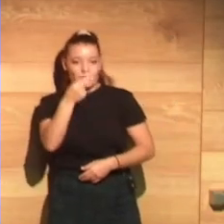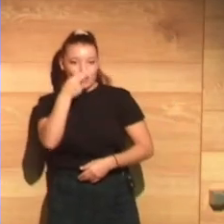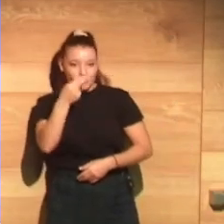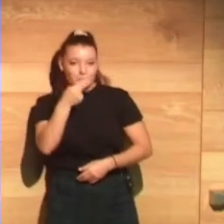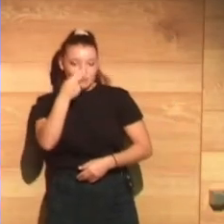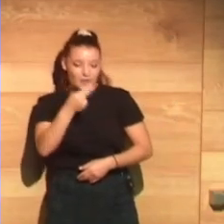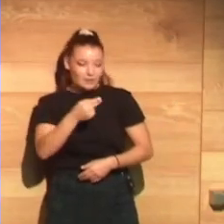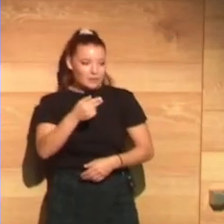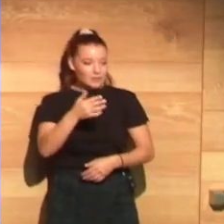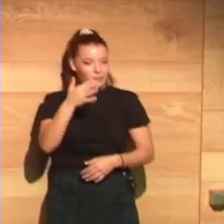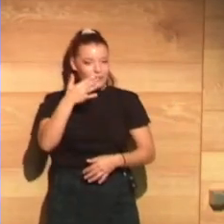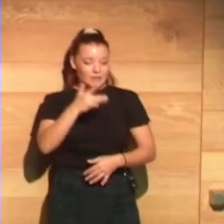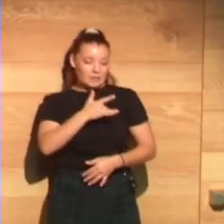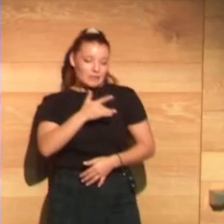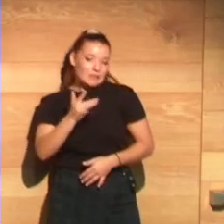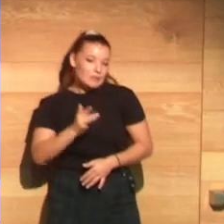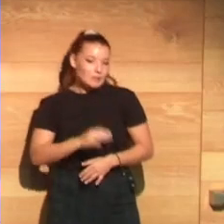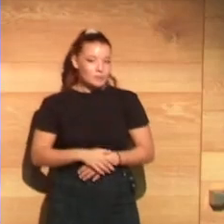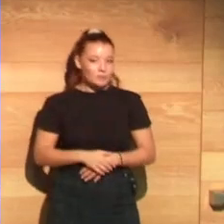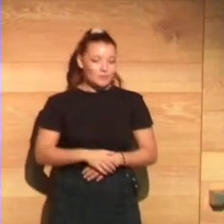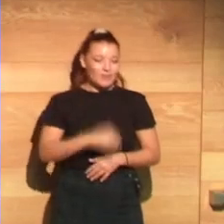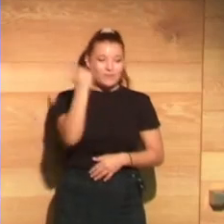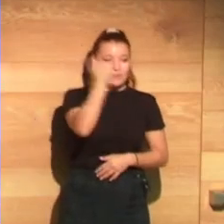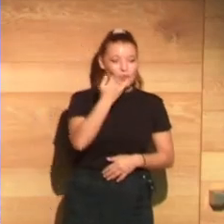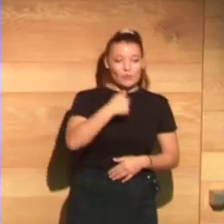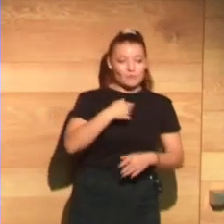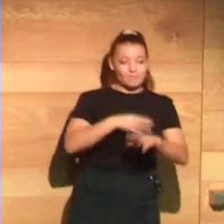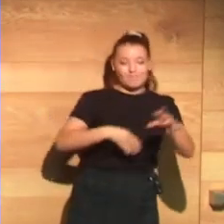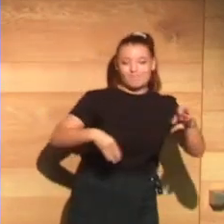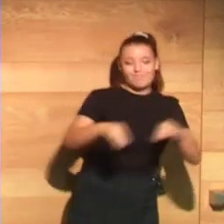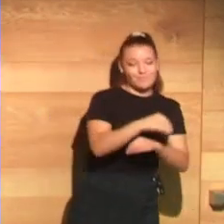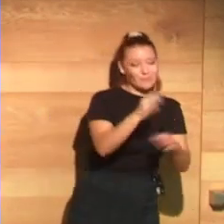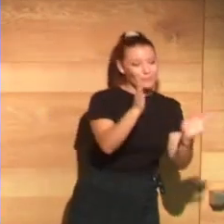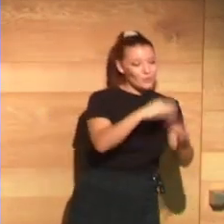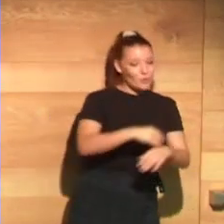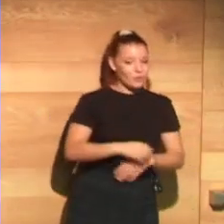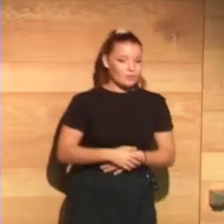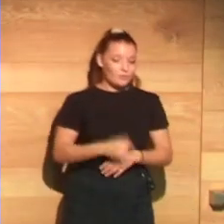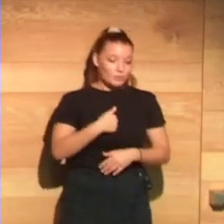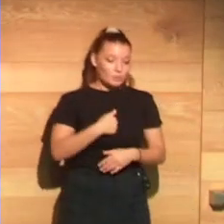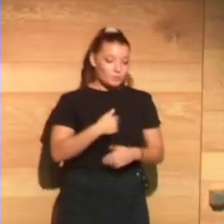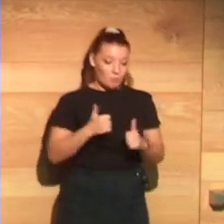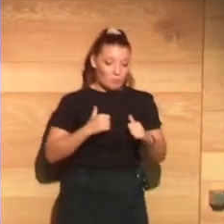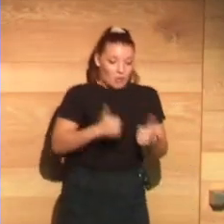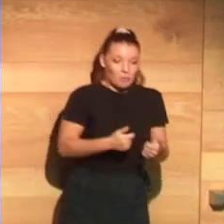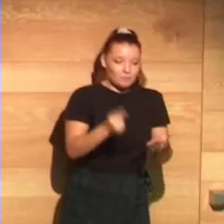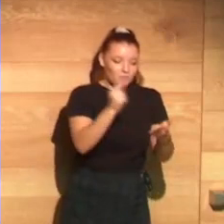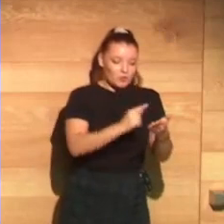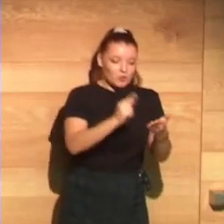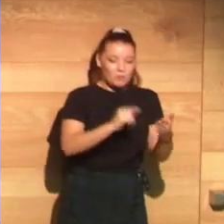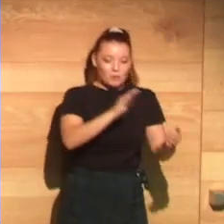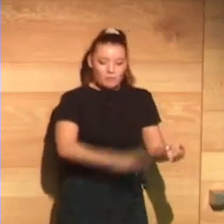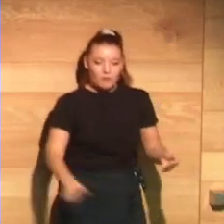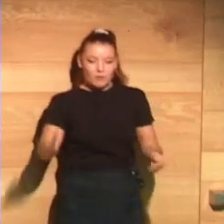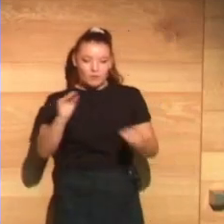bueno, tendría sus cosas malas como todo el mundo, pero que creo que es un hombre interesante y sensible. A mí con Bowie, por su